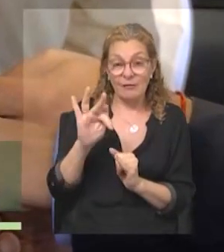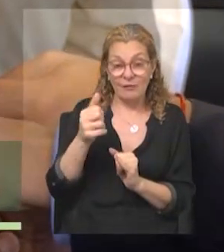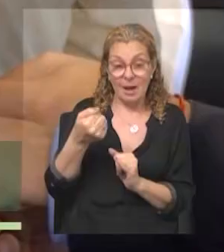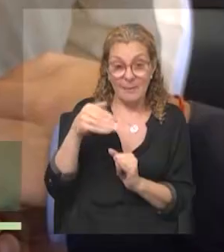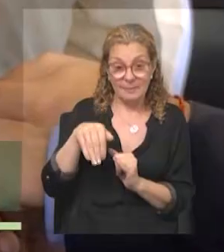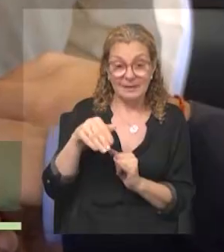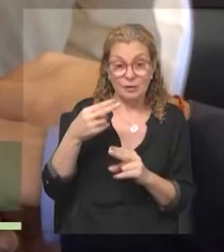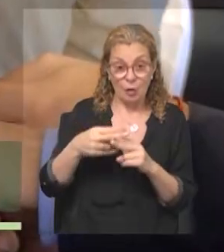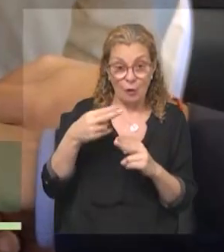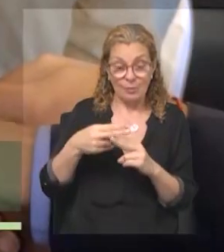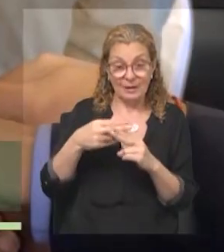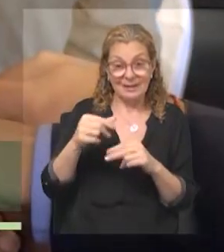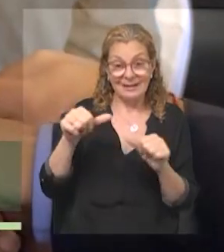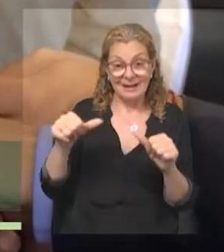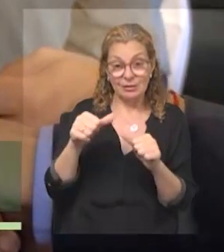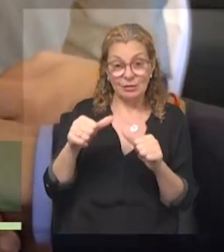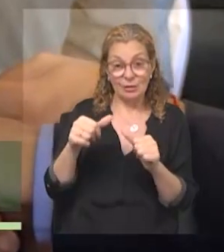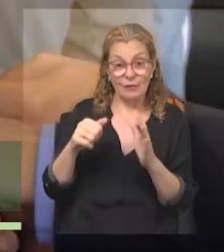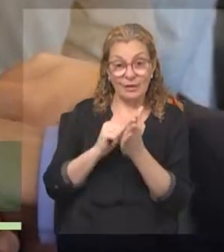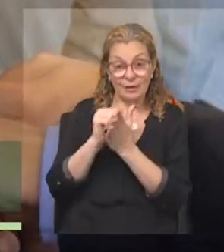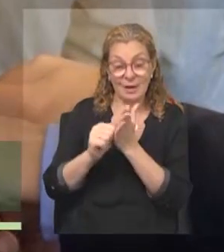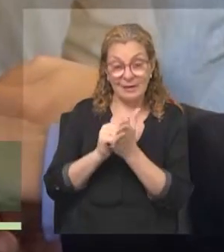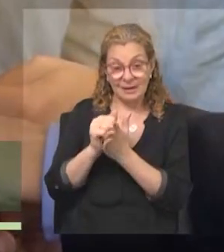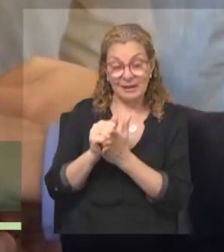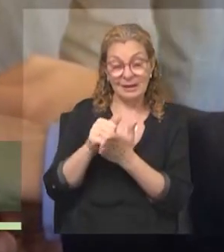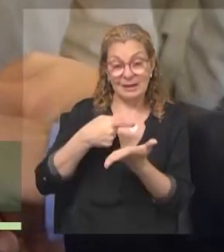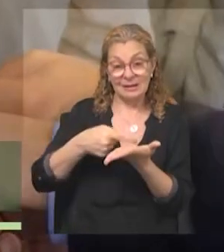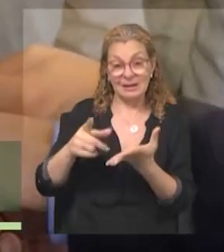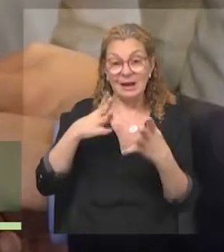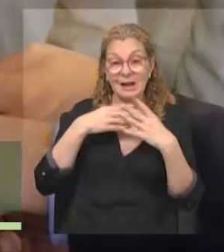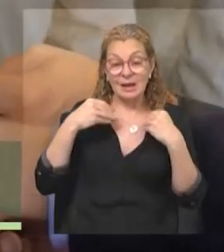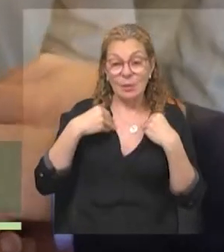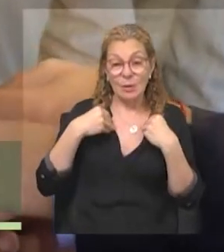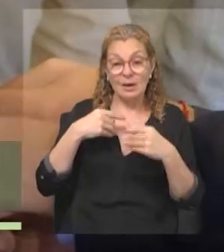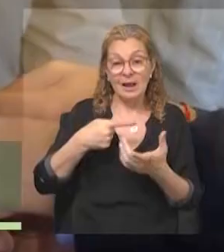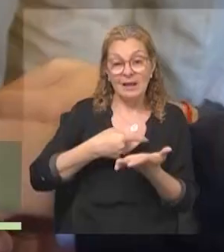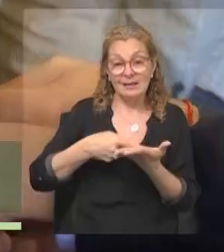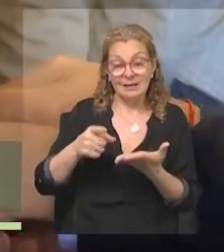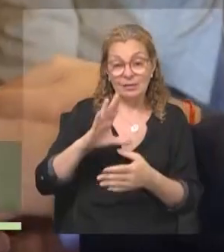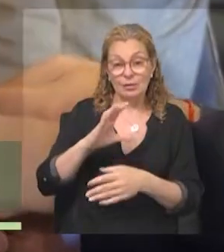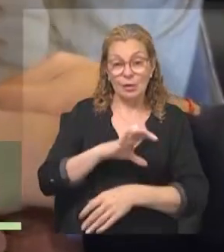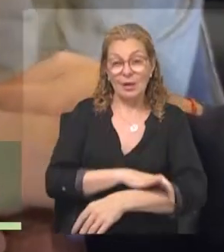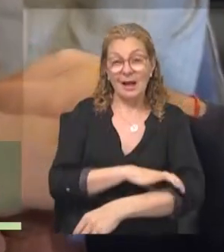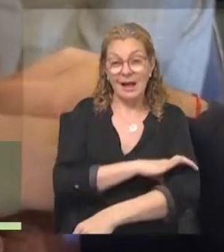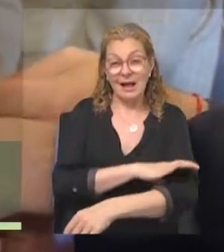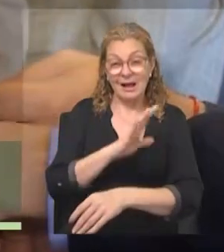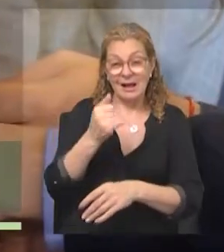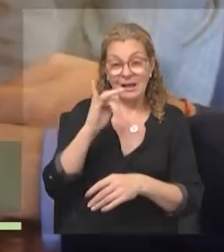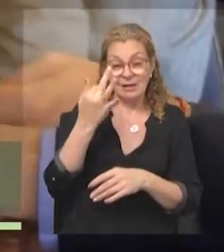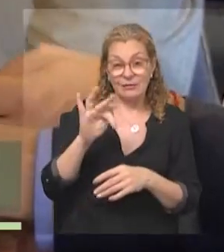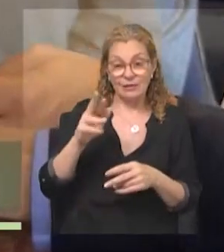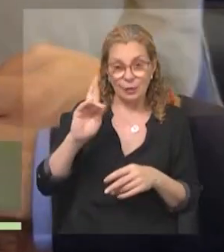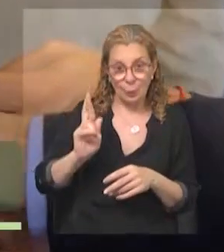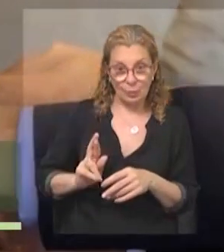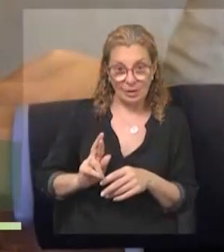llama y se han construido ferrocarril como el ferrocarril central escuelas centros caf este carreteras